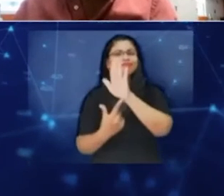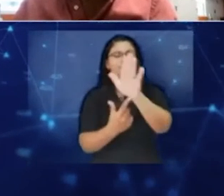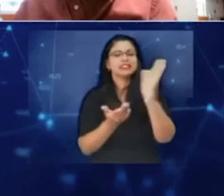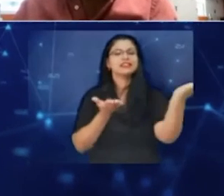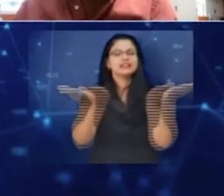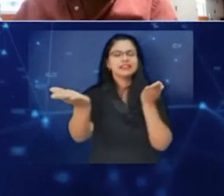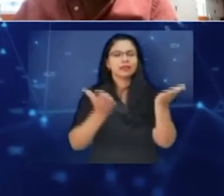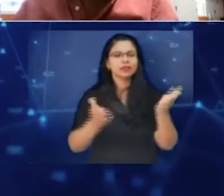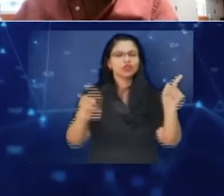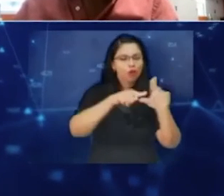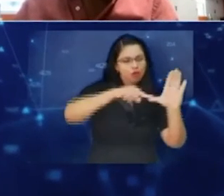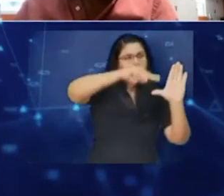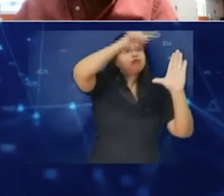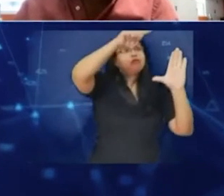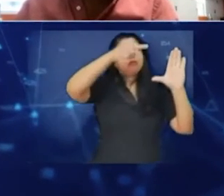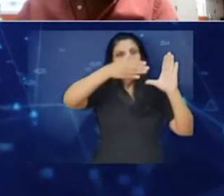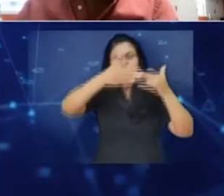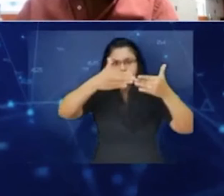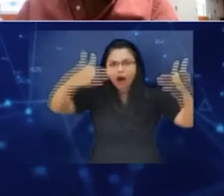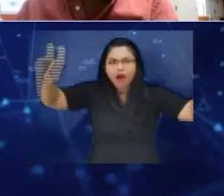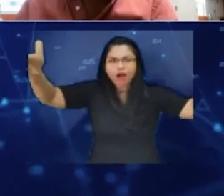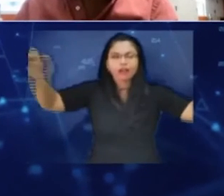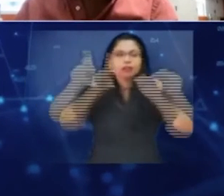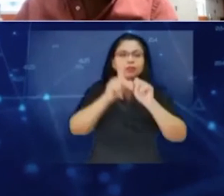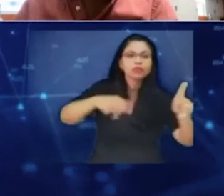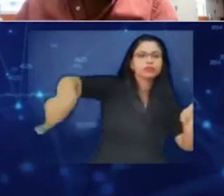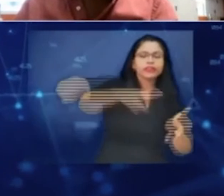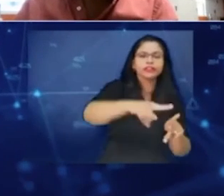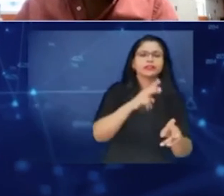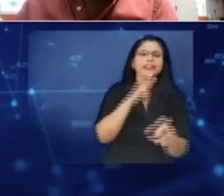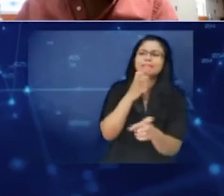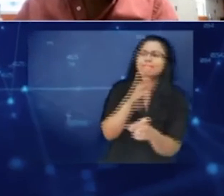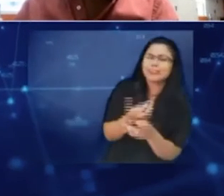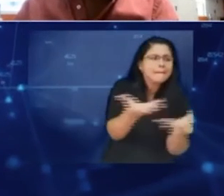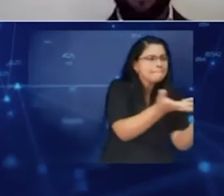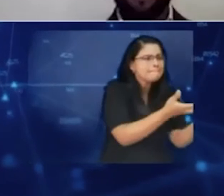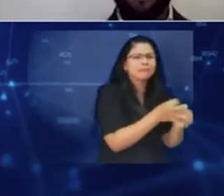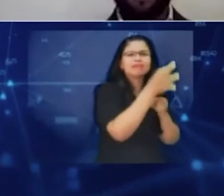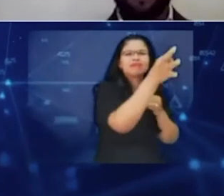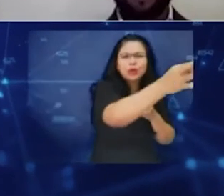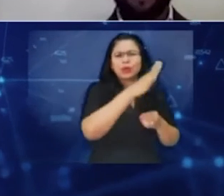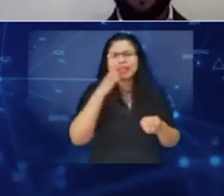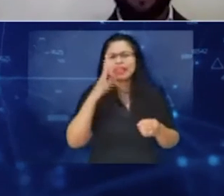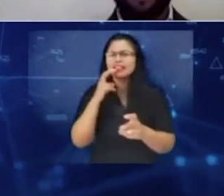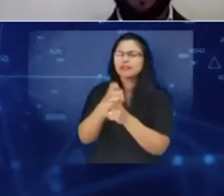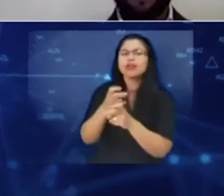ancha a comunidades donde normalmente no se cuenta con este servicio.